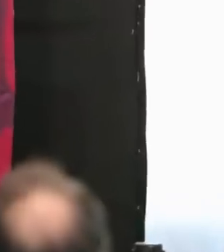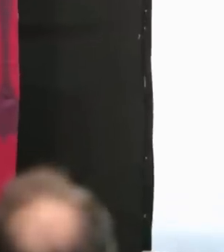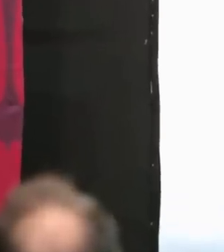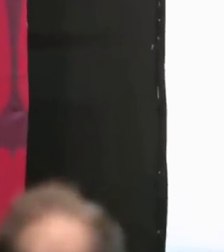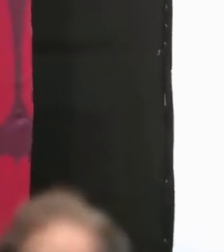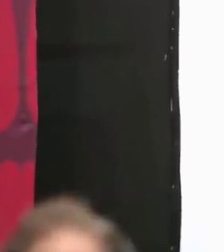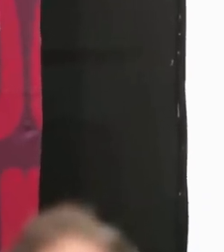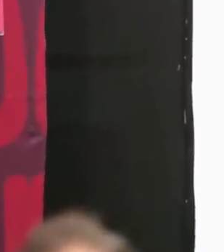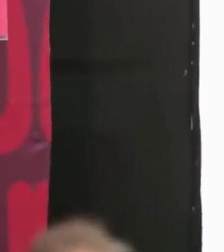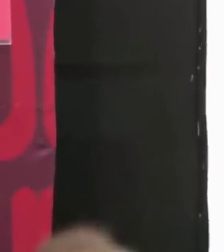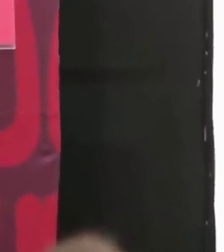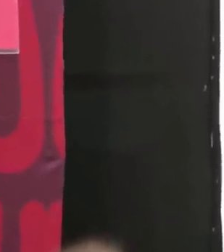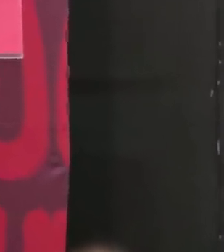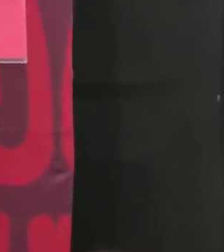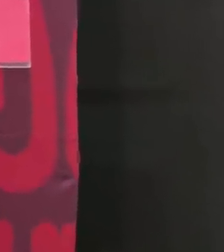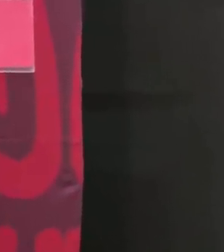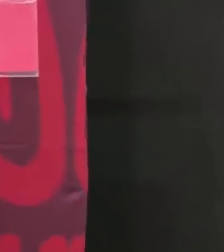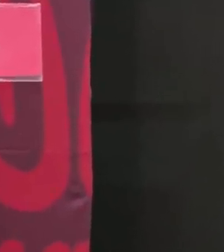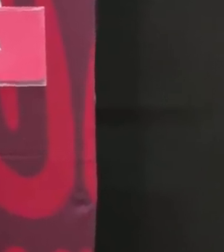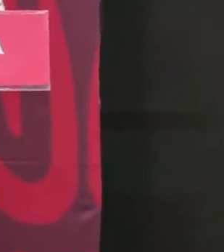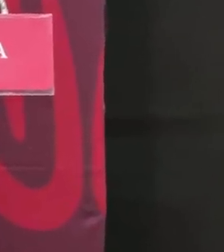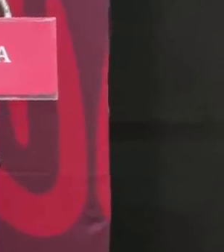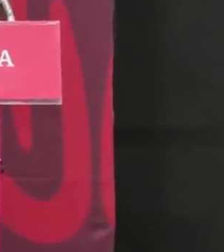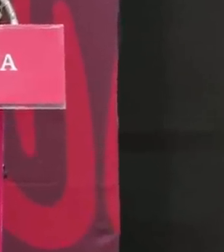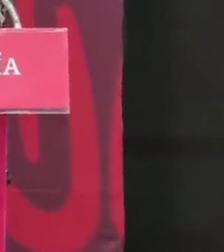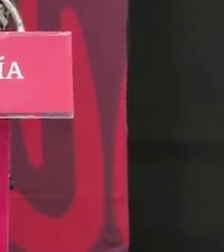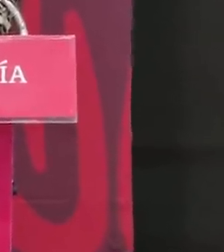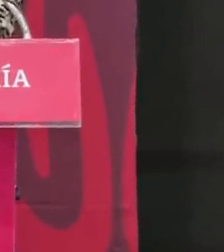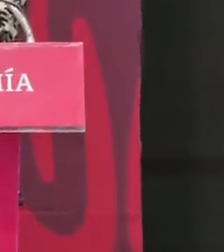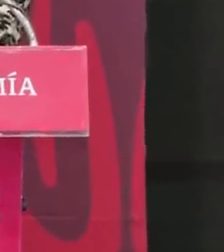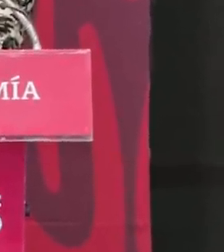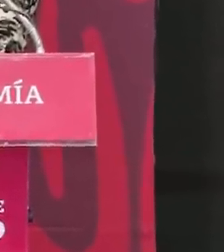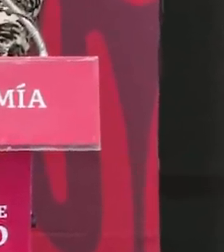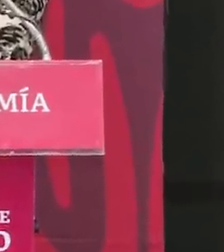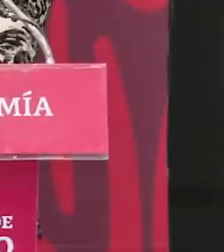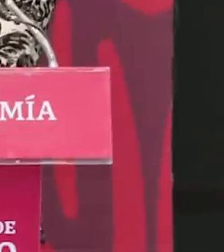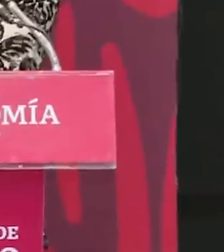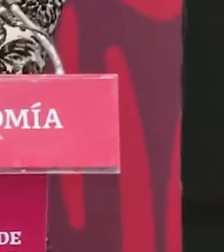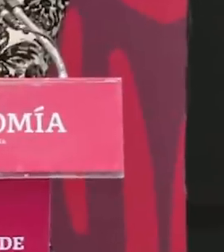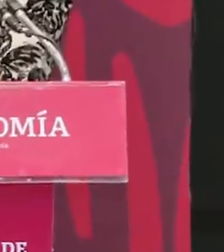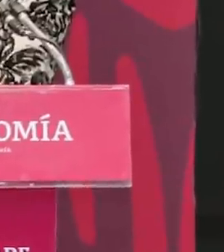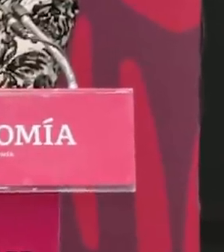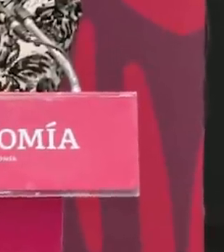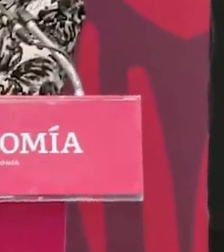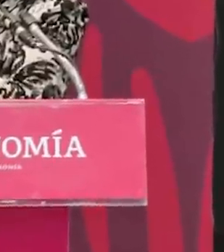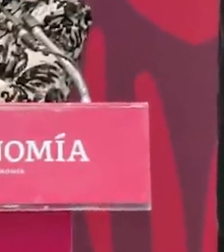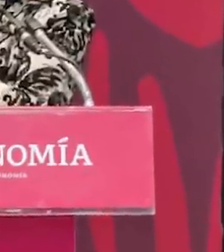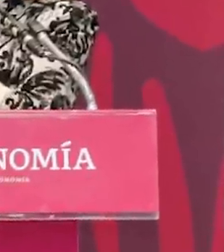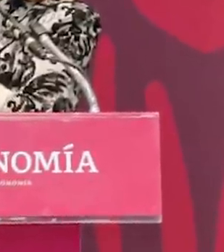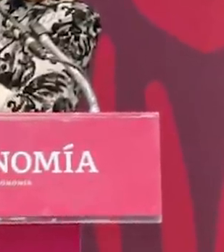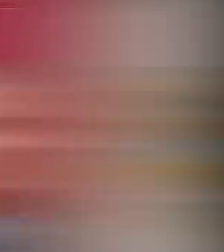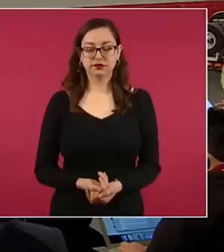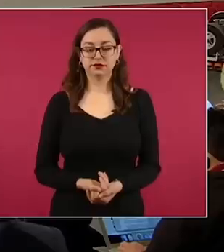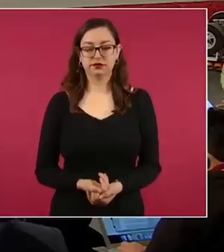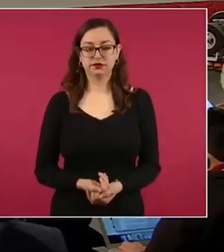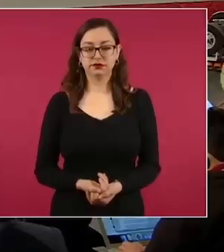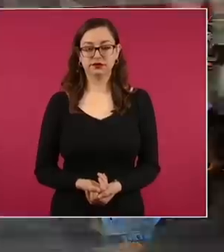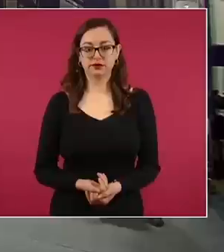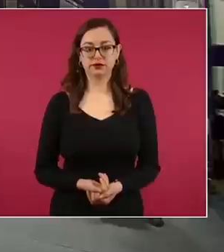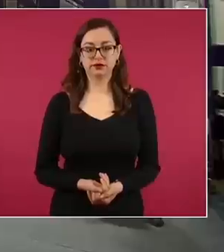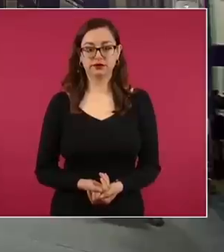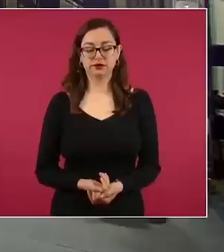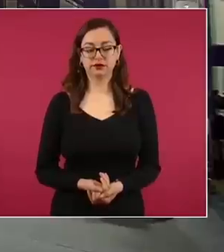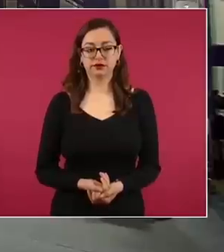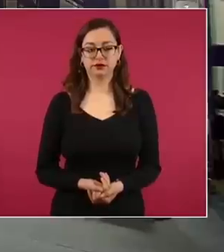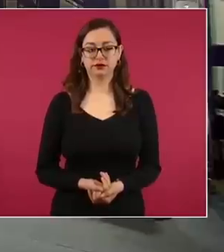Obrador. Tatiana Cloutier renunció a la Secretaría de Economía, según informó el mismo presidente mexicano.